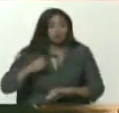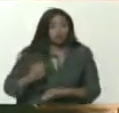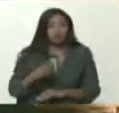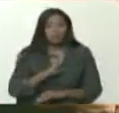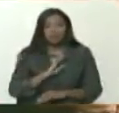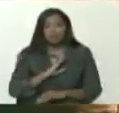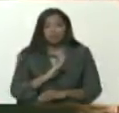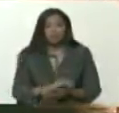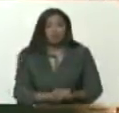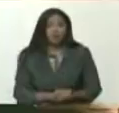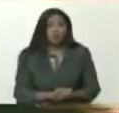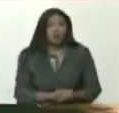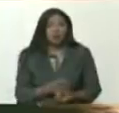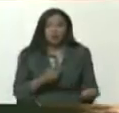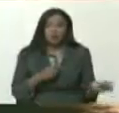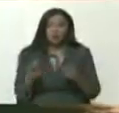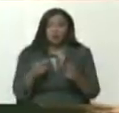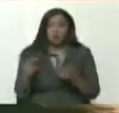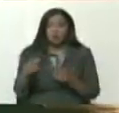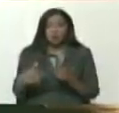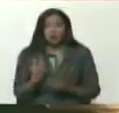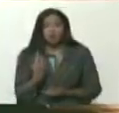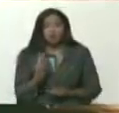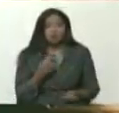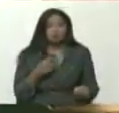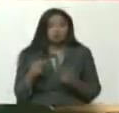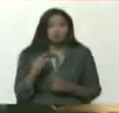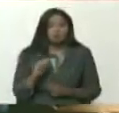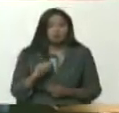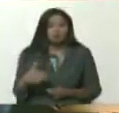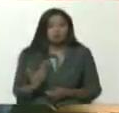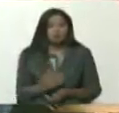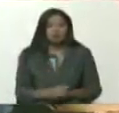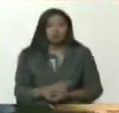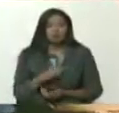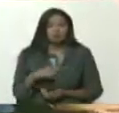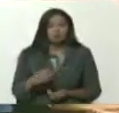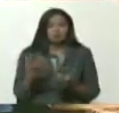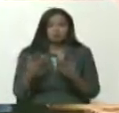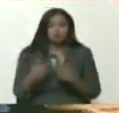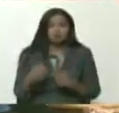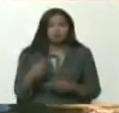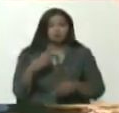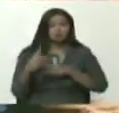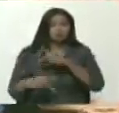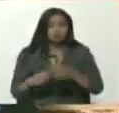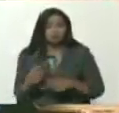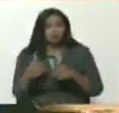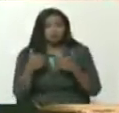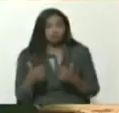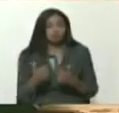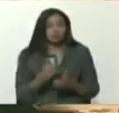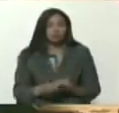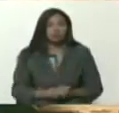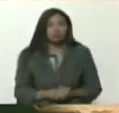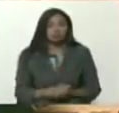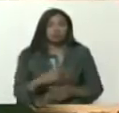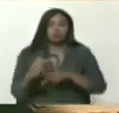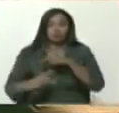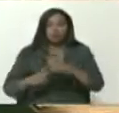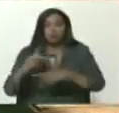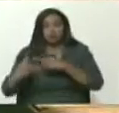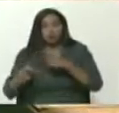la materia prima importada donde haga falta importarla. Y nuestras industrias tienen que estar produciendo, produciendo,